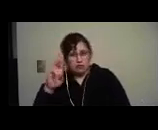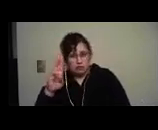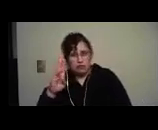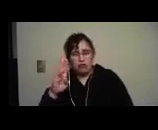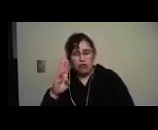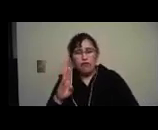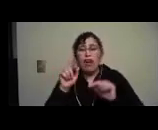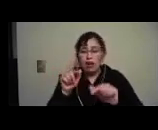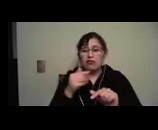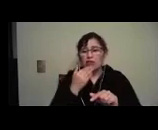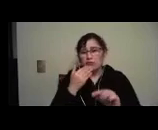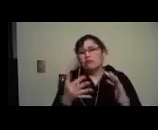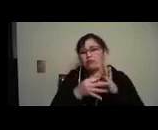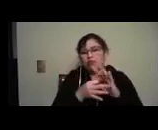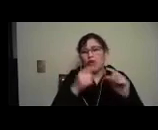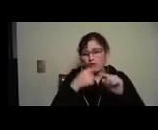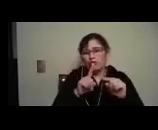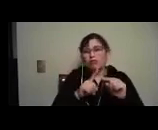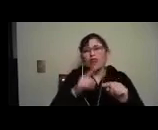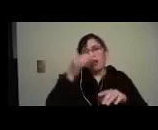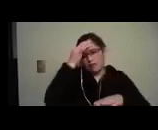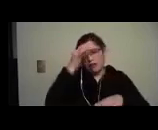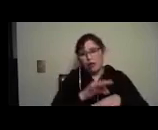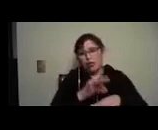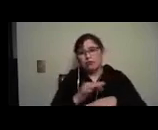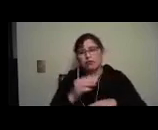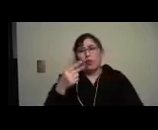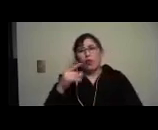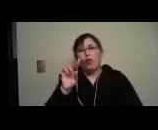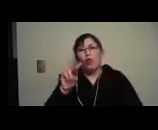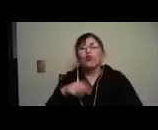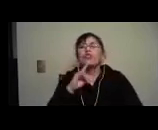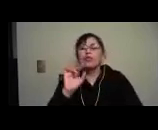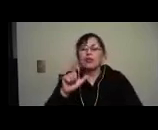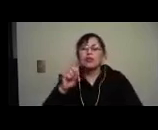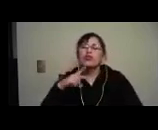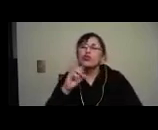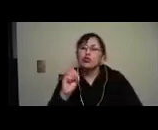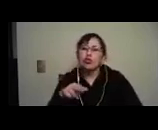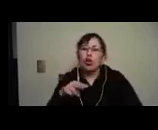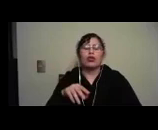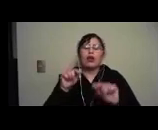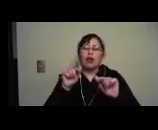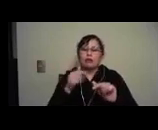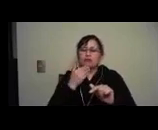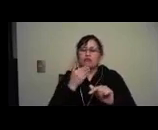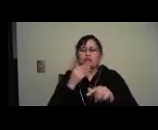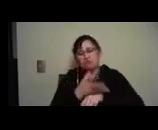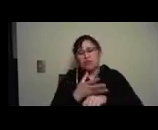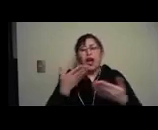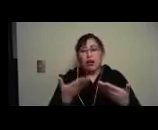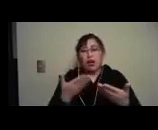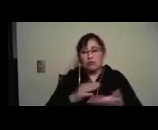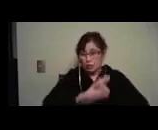dada por la demencia tipo Alzheimer, que en realidad se habla de que del total de demencias